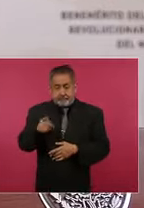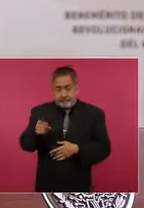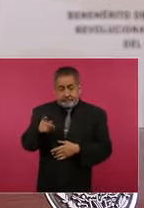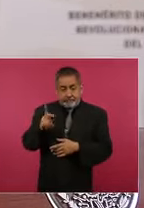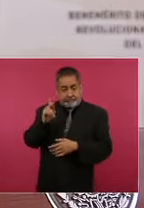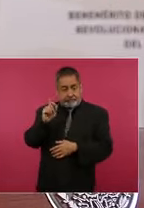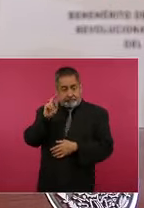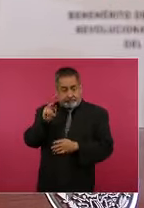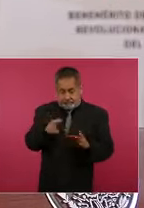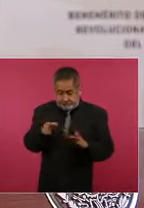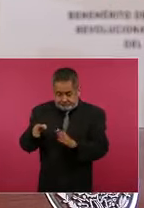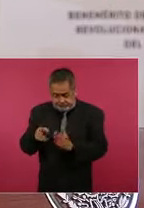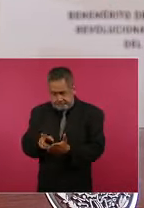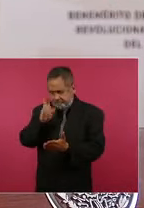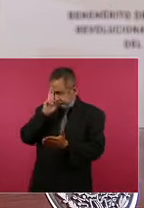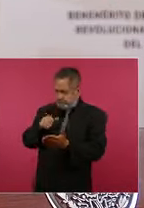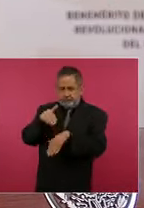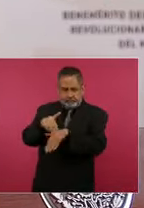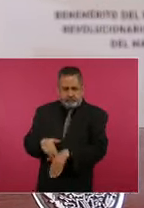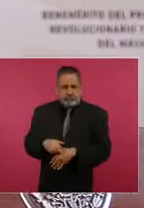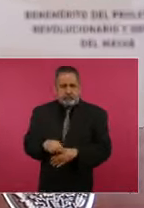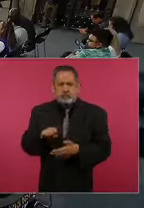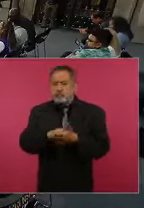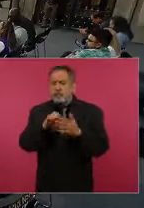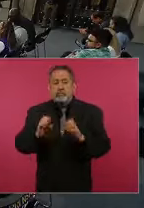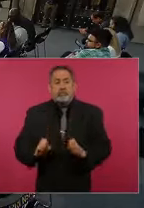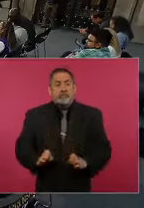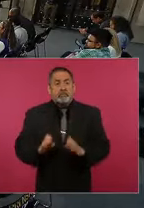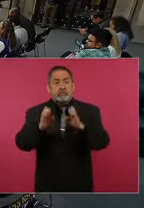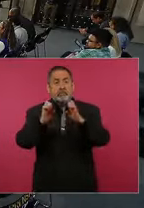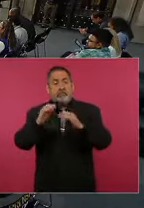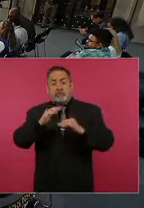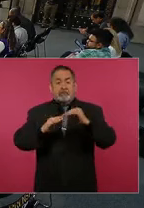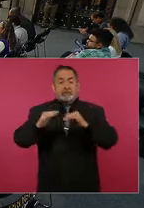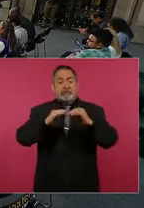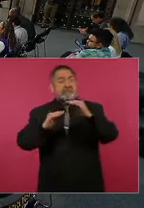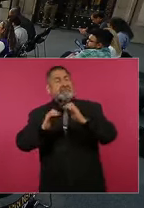respeten. Por ejemplo, la altura de los edificios.